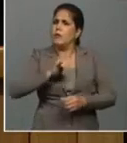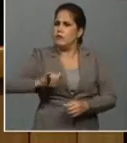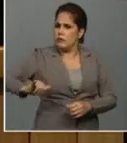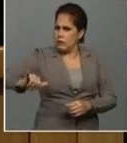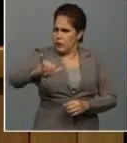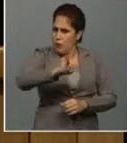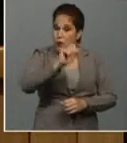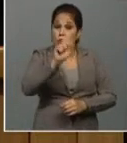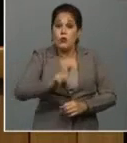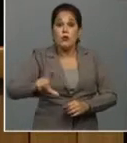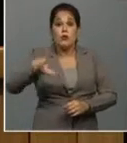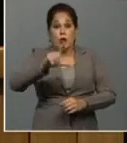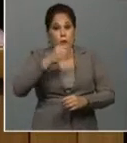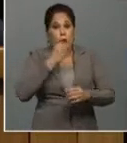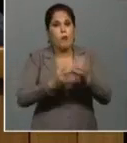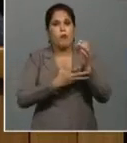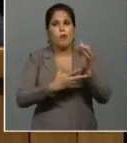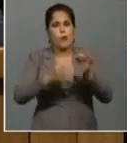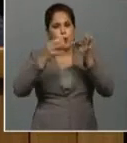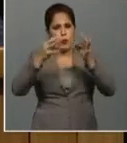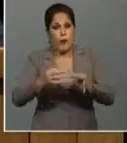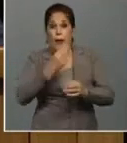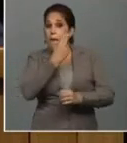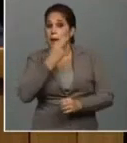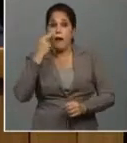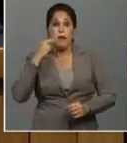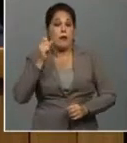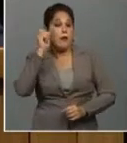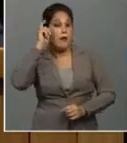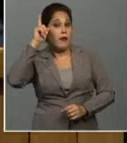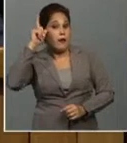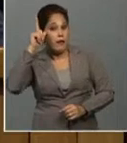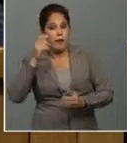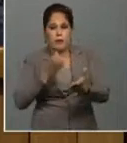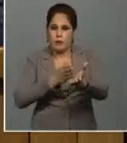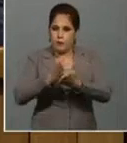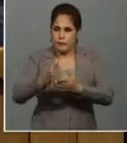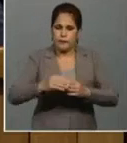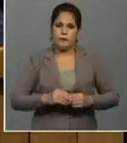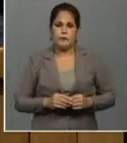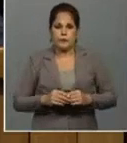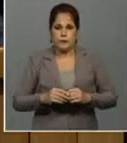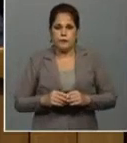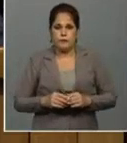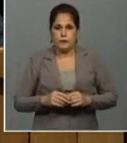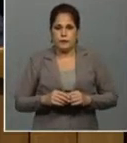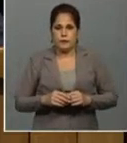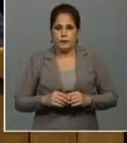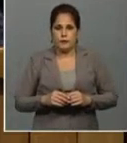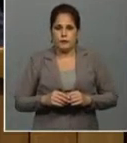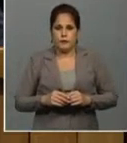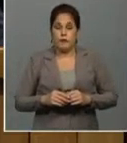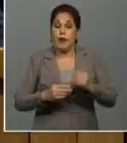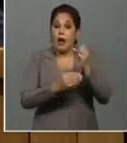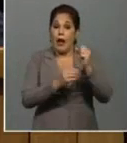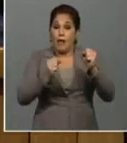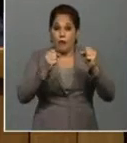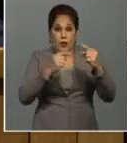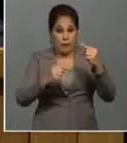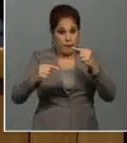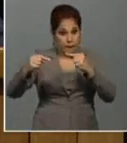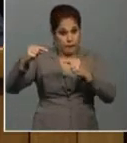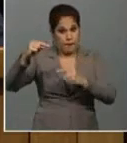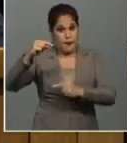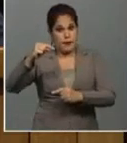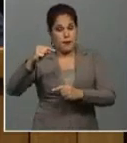sistema a concretar el afán martiano de conquistar la justicia la fuerza principal